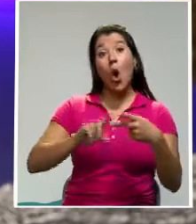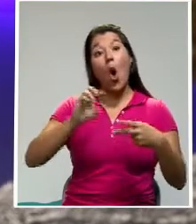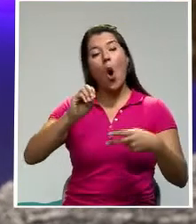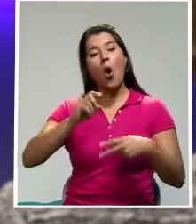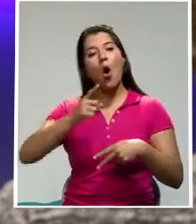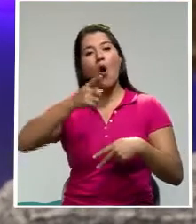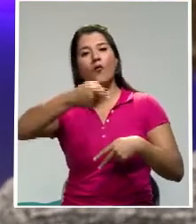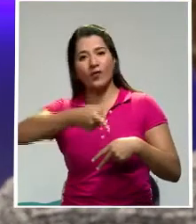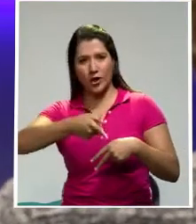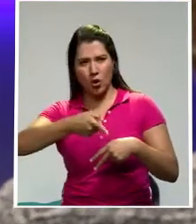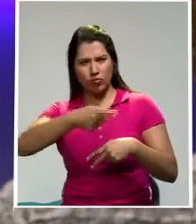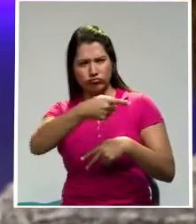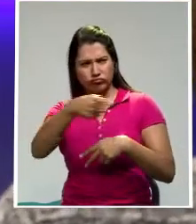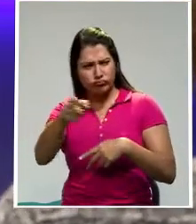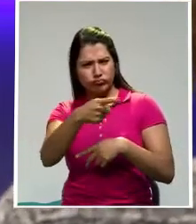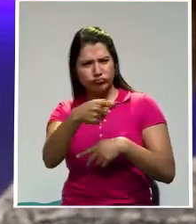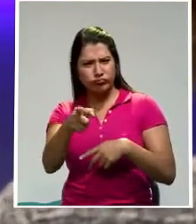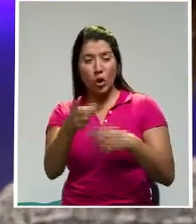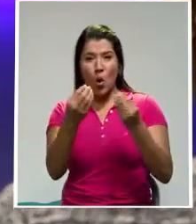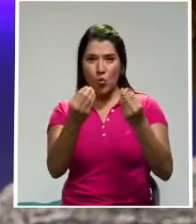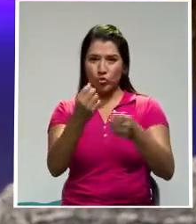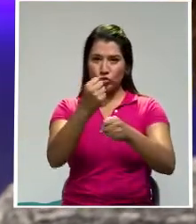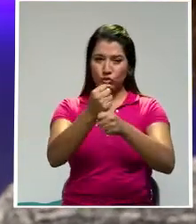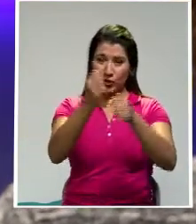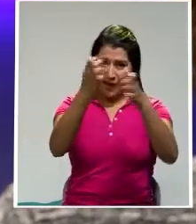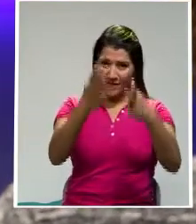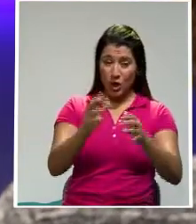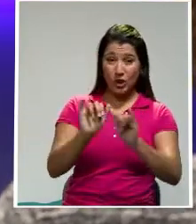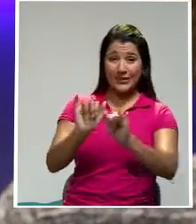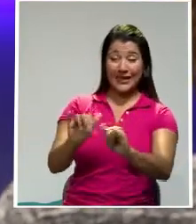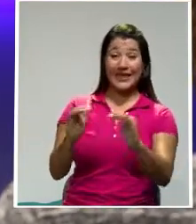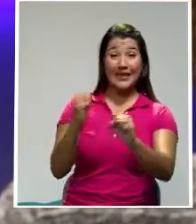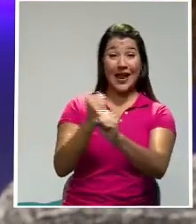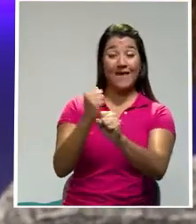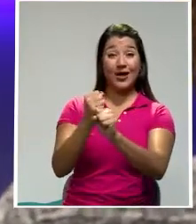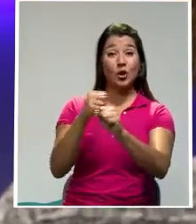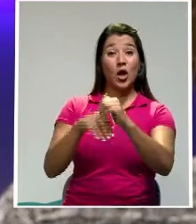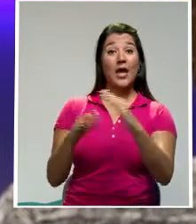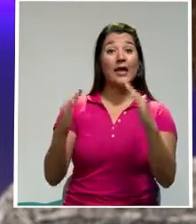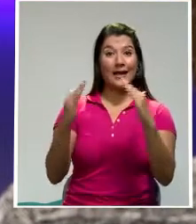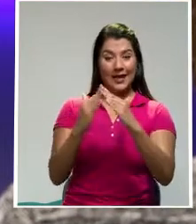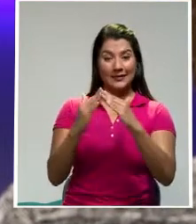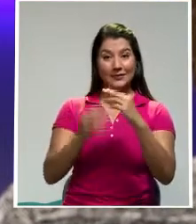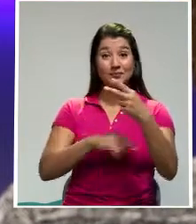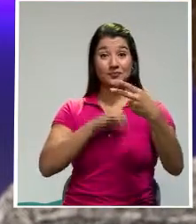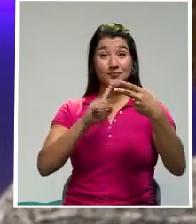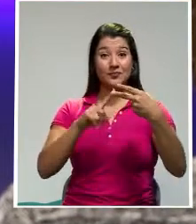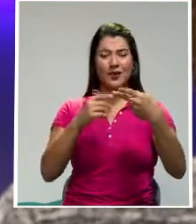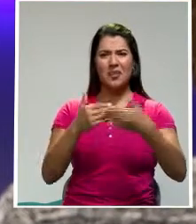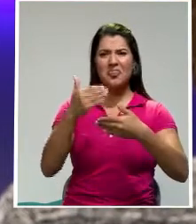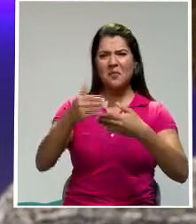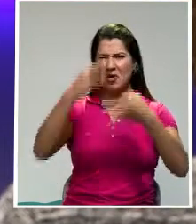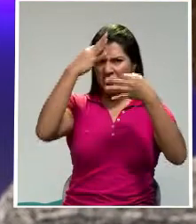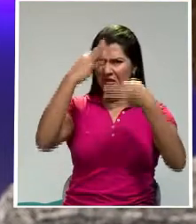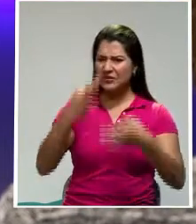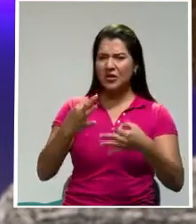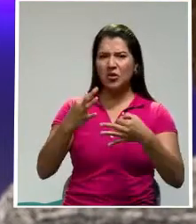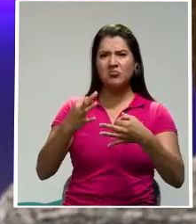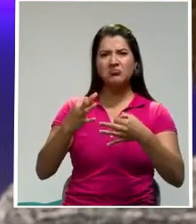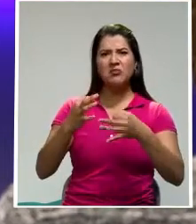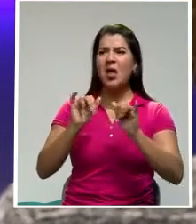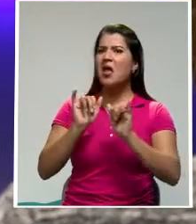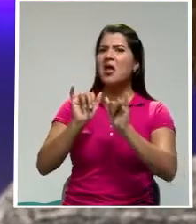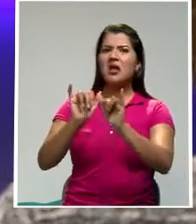primero a mandar muchísima de su planilla a teletrabajar y luego decidieron quedarse